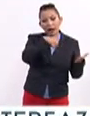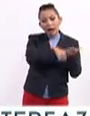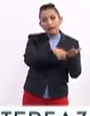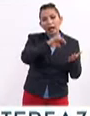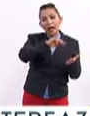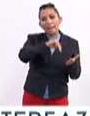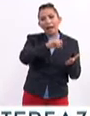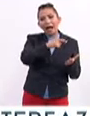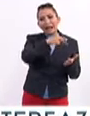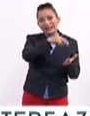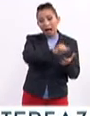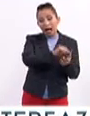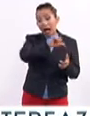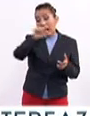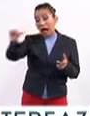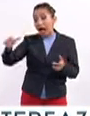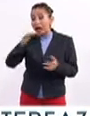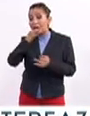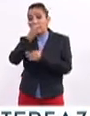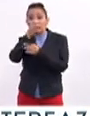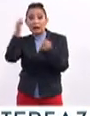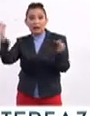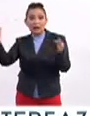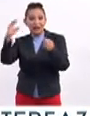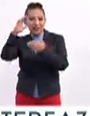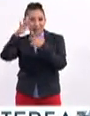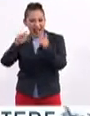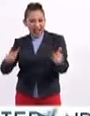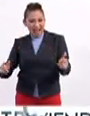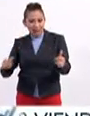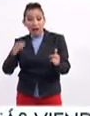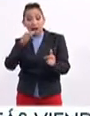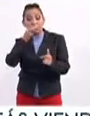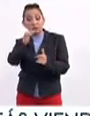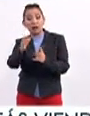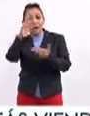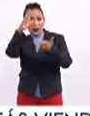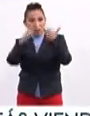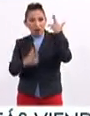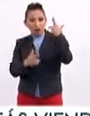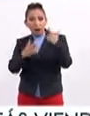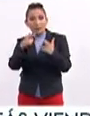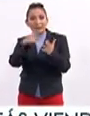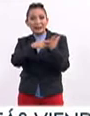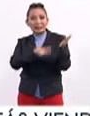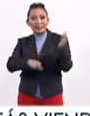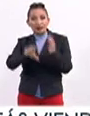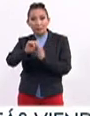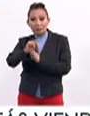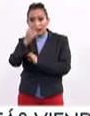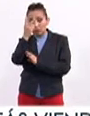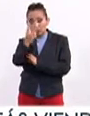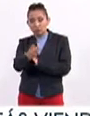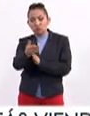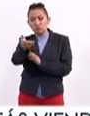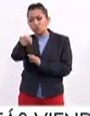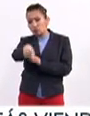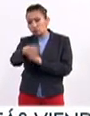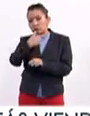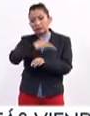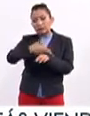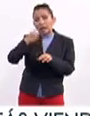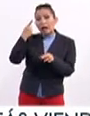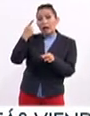de Juan Cistierra hasta la Declaración Francesa de la Revolución de 1792, desde procesos